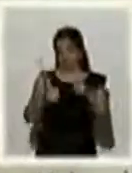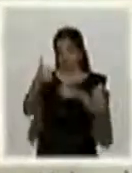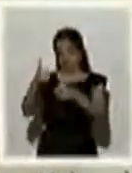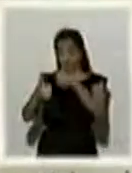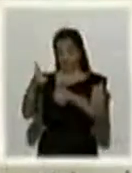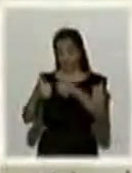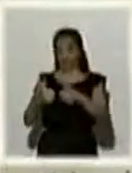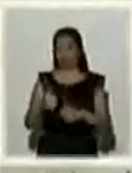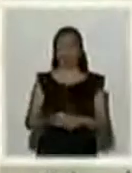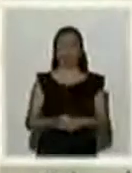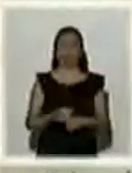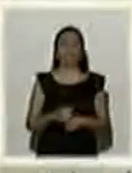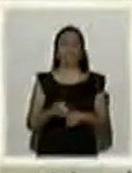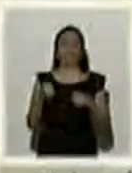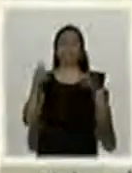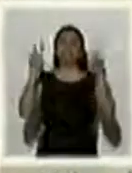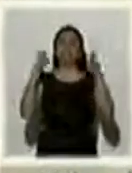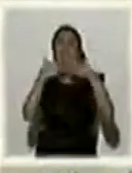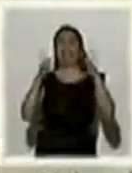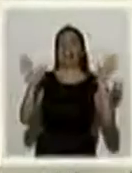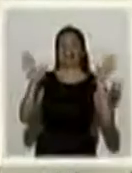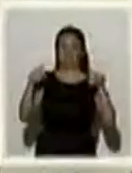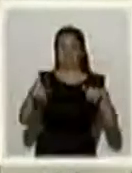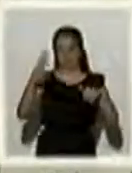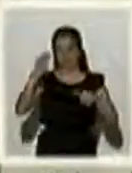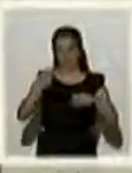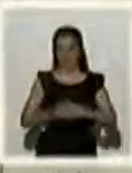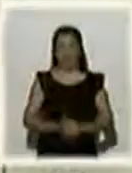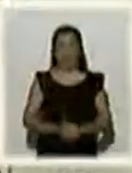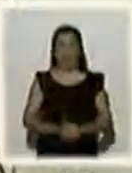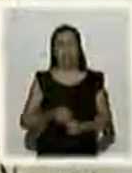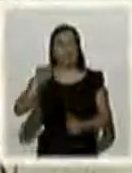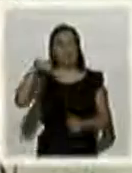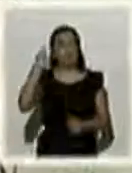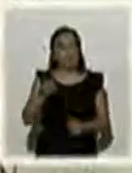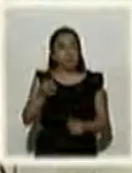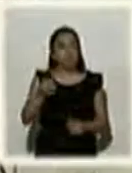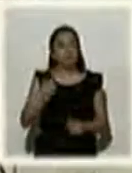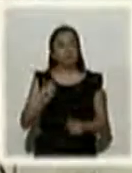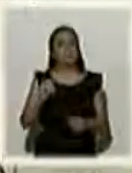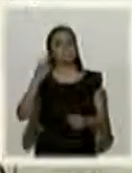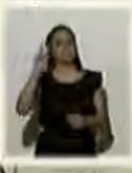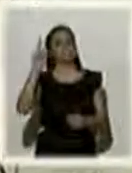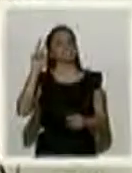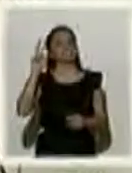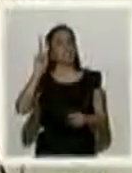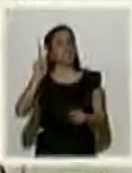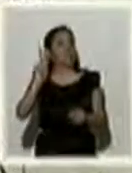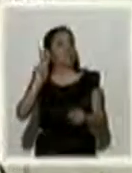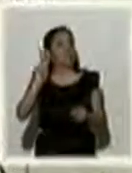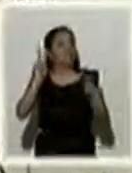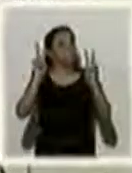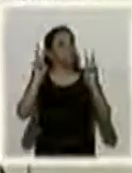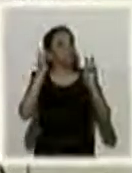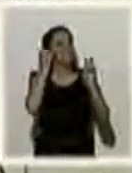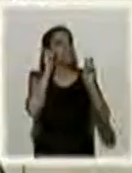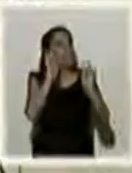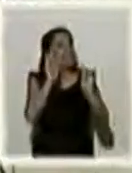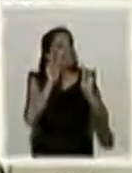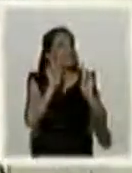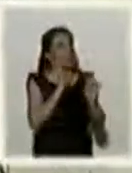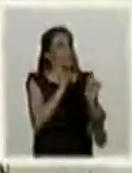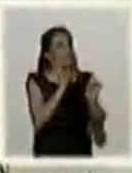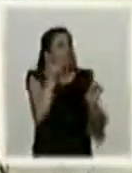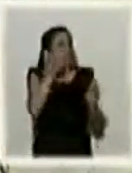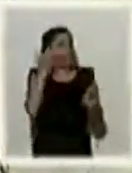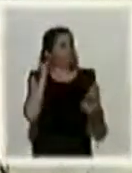libres que tendrán esta noche. Después inmediatamente vamos a pasar al segundo tema que está pautado, que está acordado, que es sistema